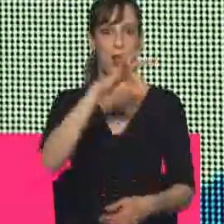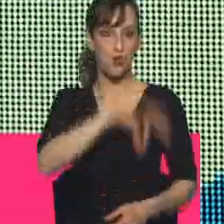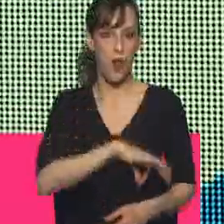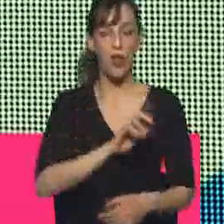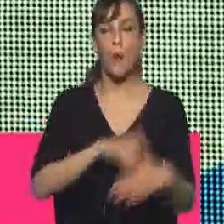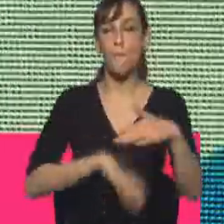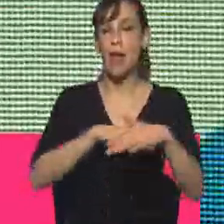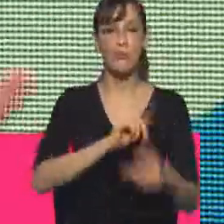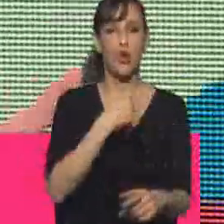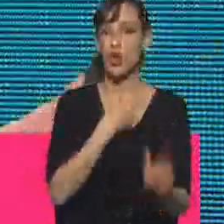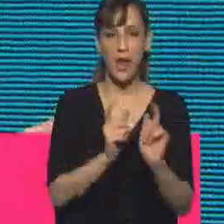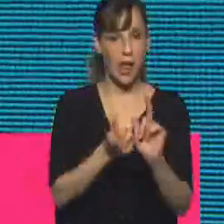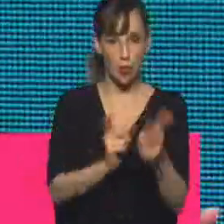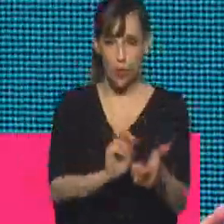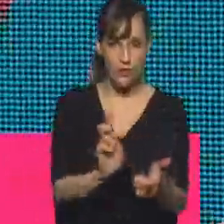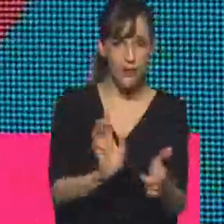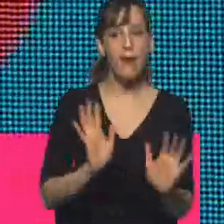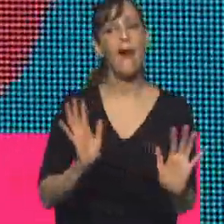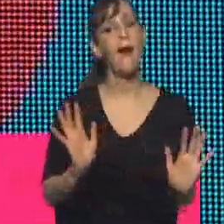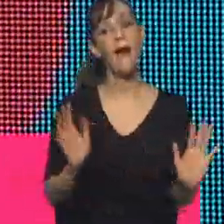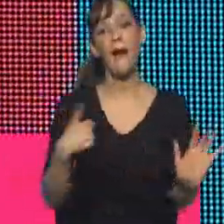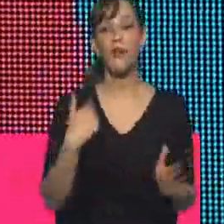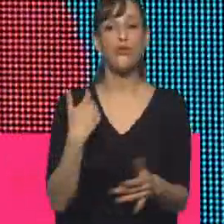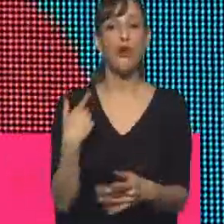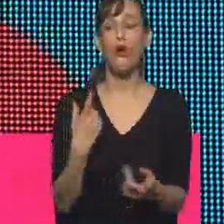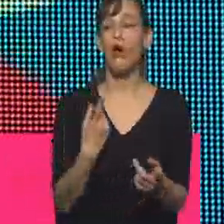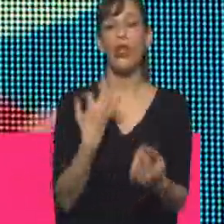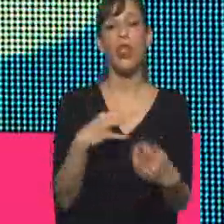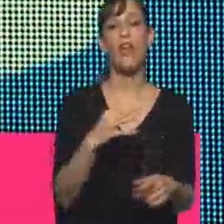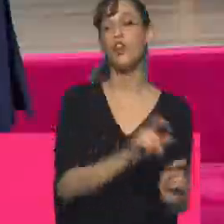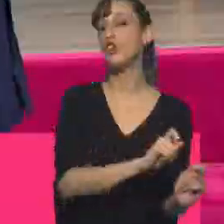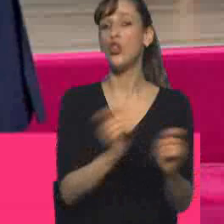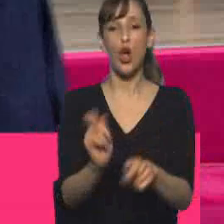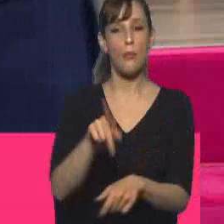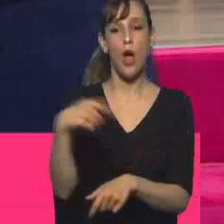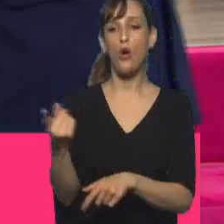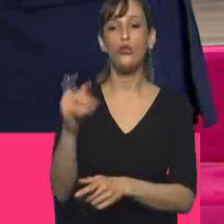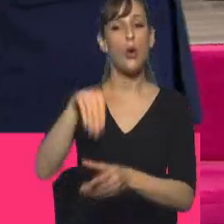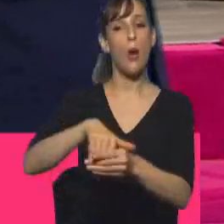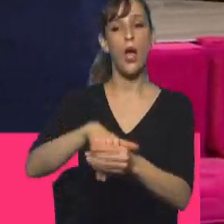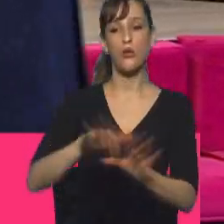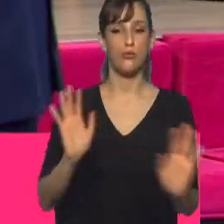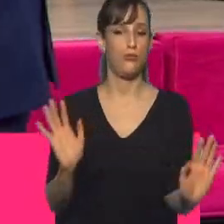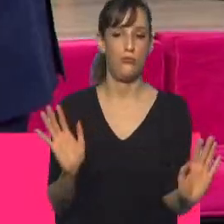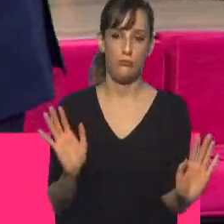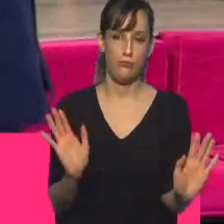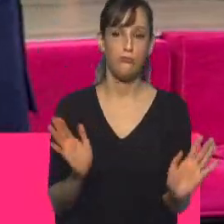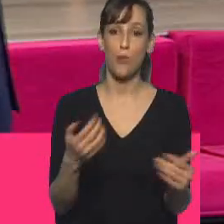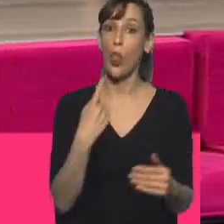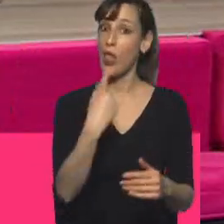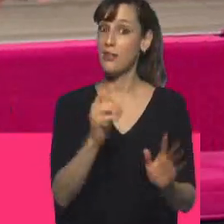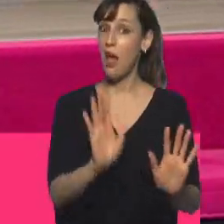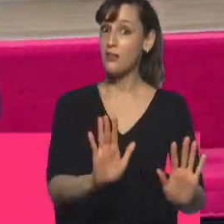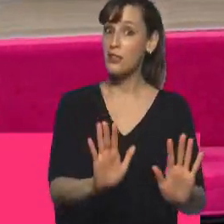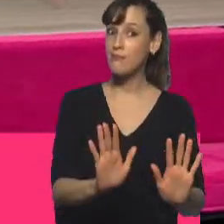decir, bueno, me voy a ver obligado a mudar mi cuenta sueldo al banco. Ahí te das